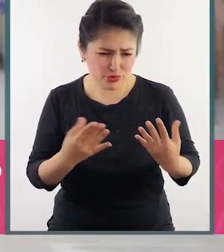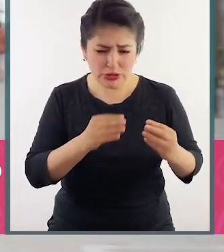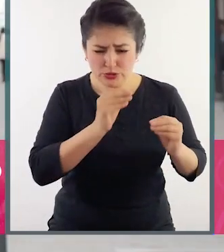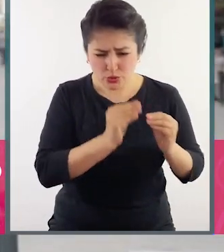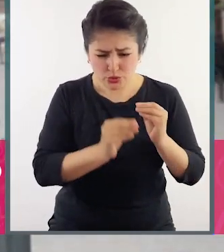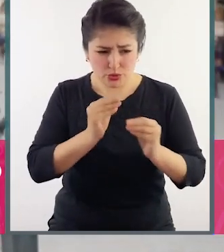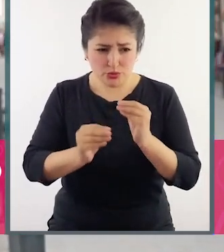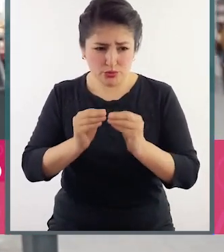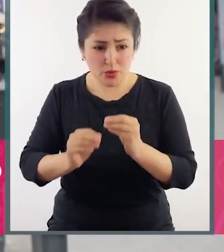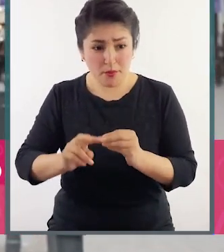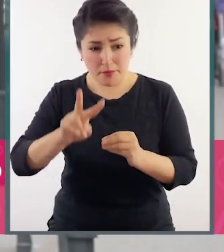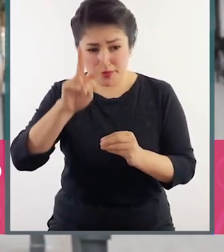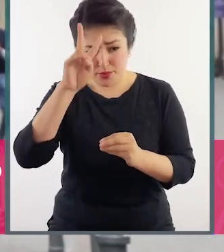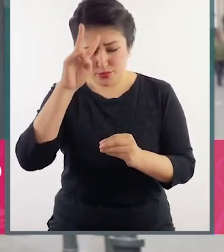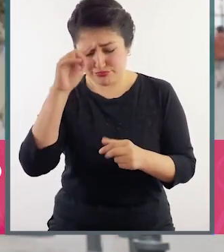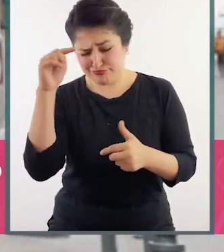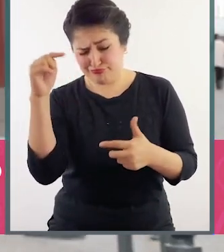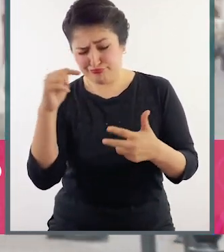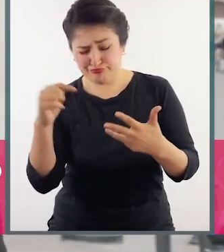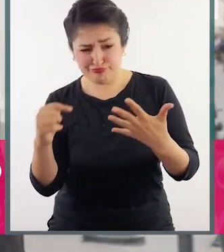El Perú tiene un gran potencial